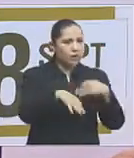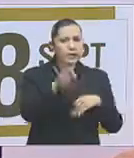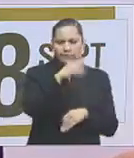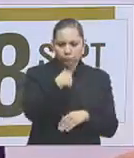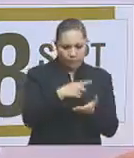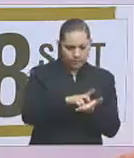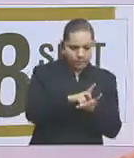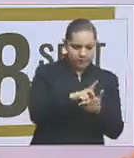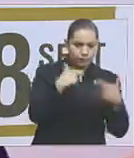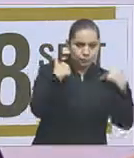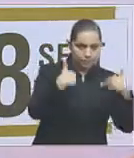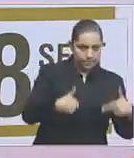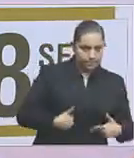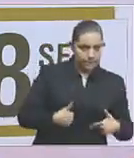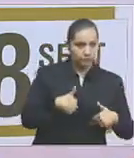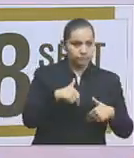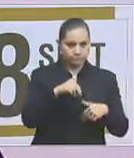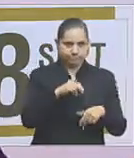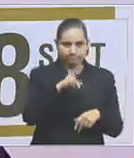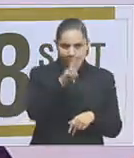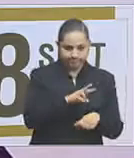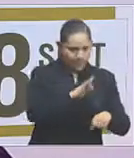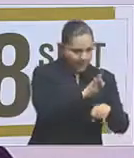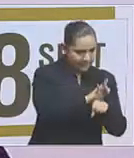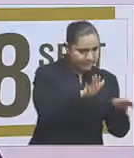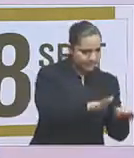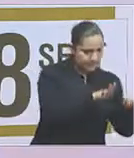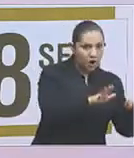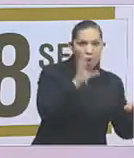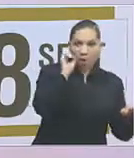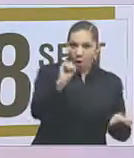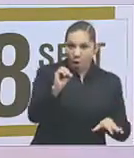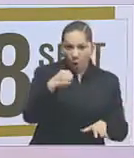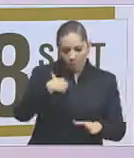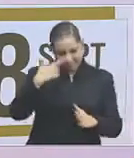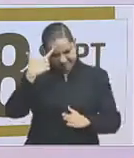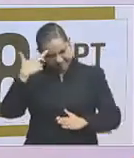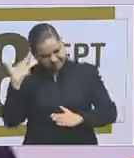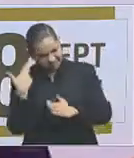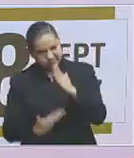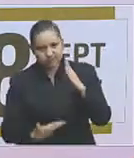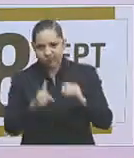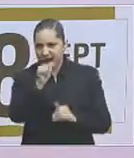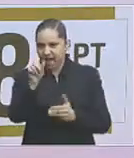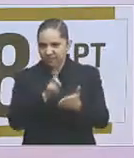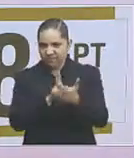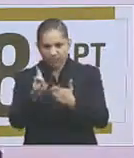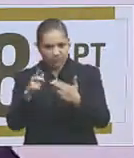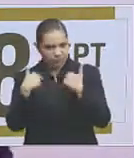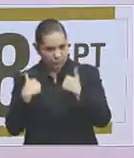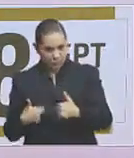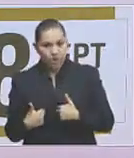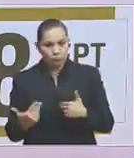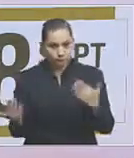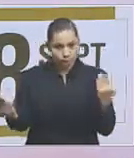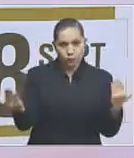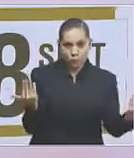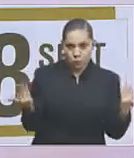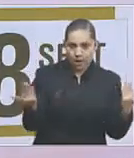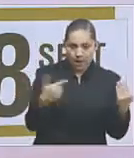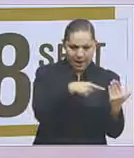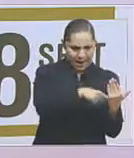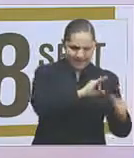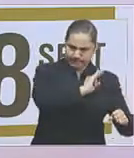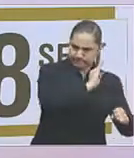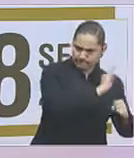fascista y pongo los dos extremos el defensor de los derechos humanos y el fascista puede